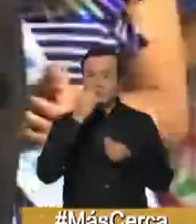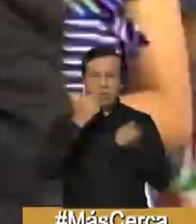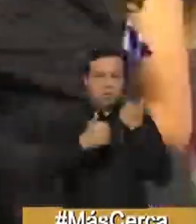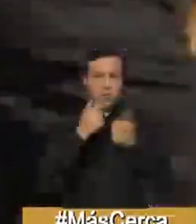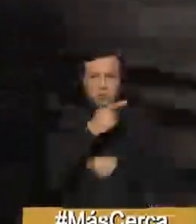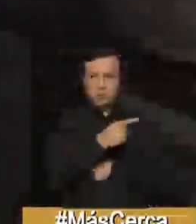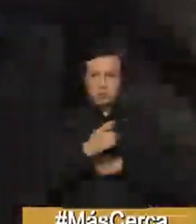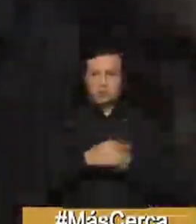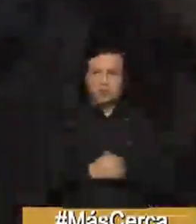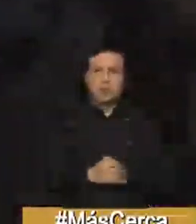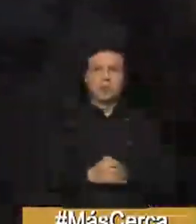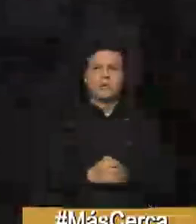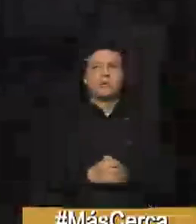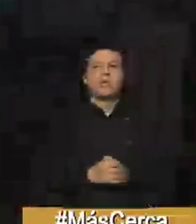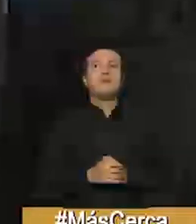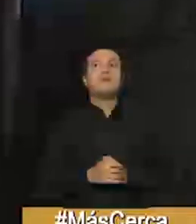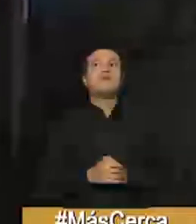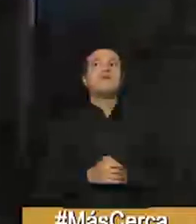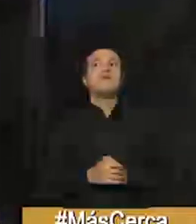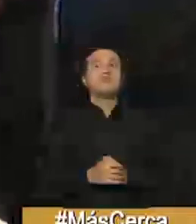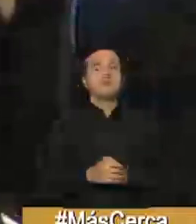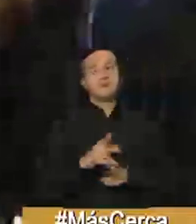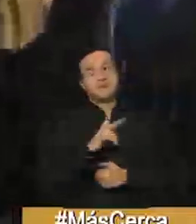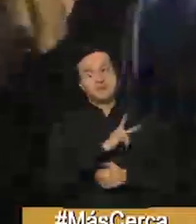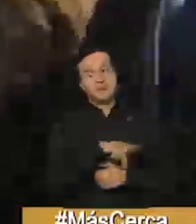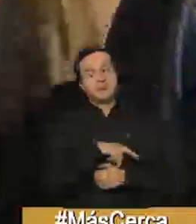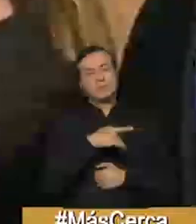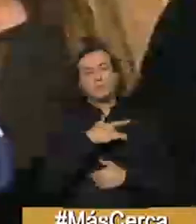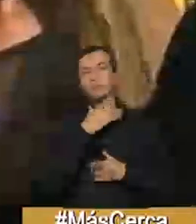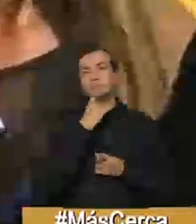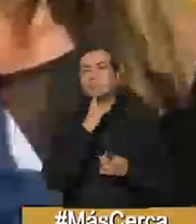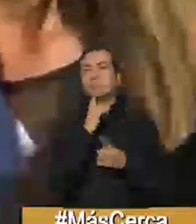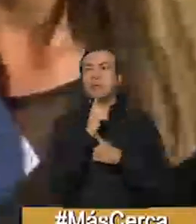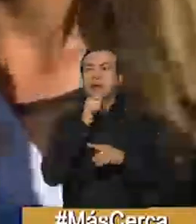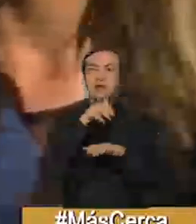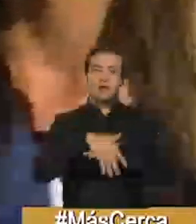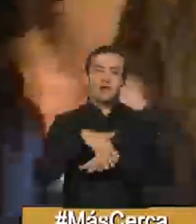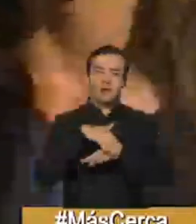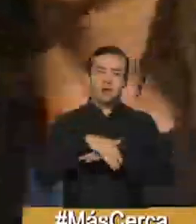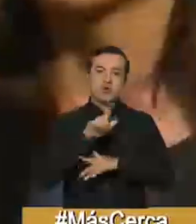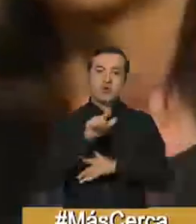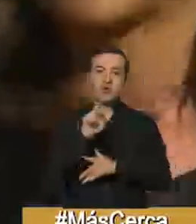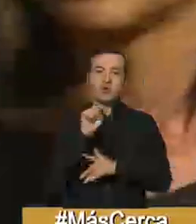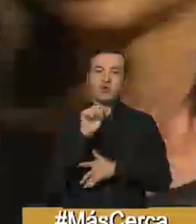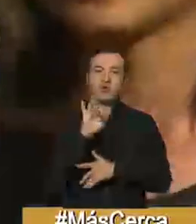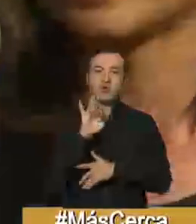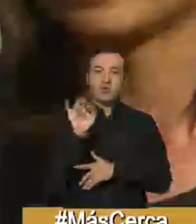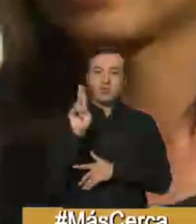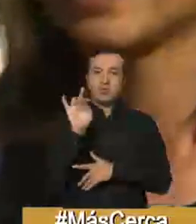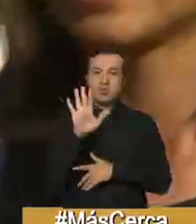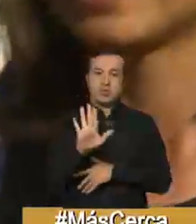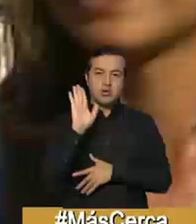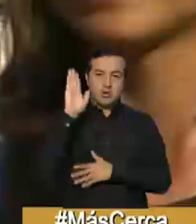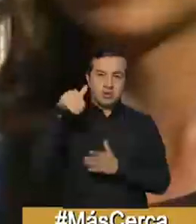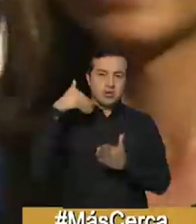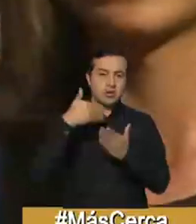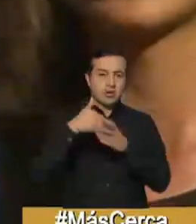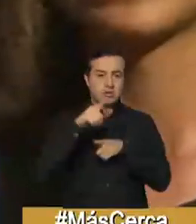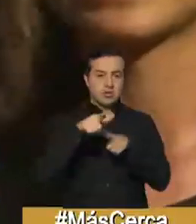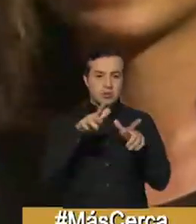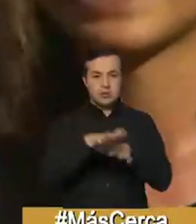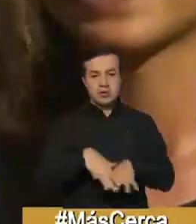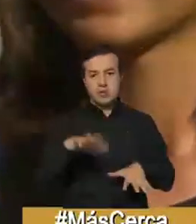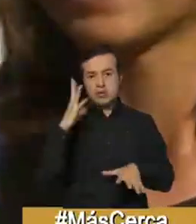quieras? Yo personalmente me encantan las cascadas del Molinuco. Recientemente tuvimos una visita a ese lugar